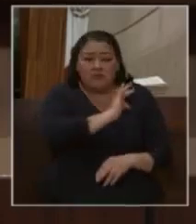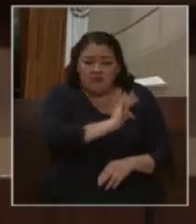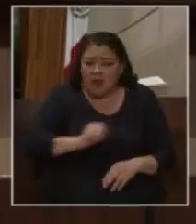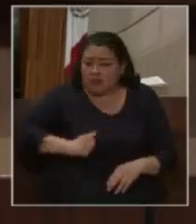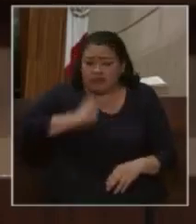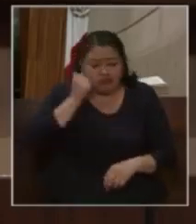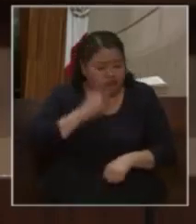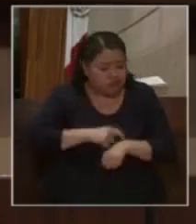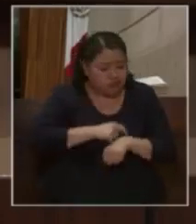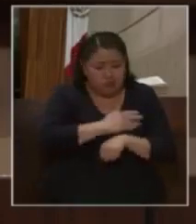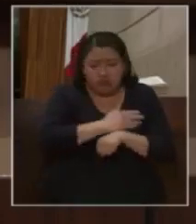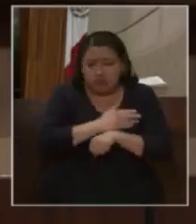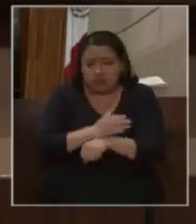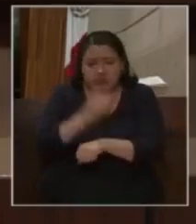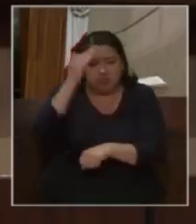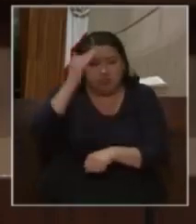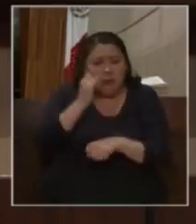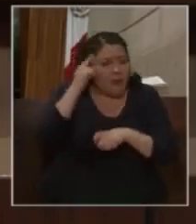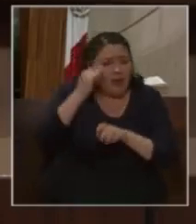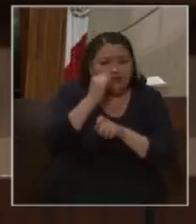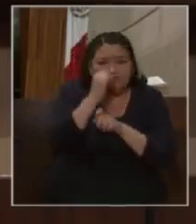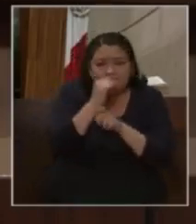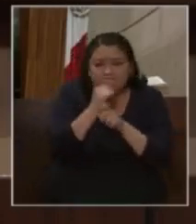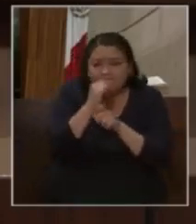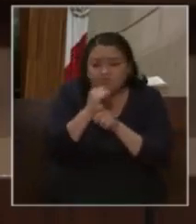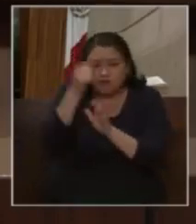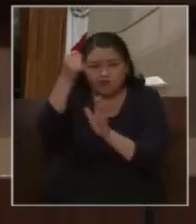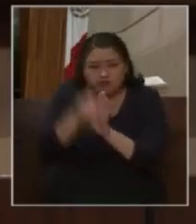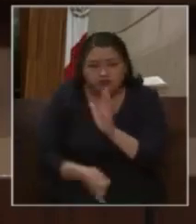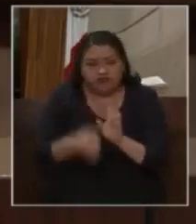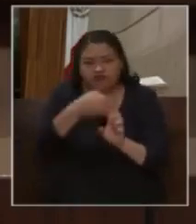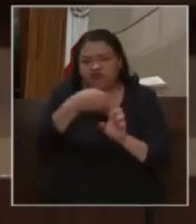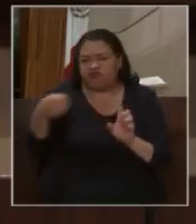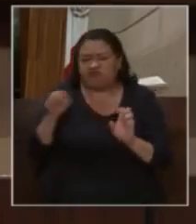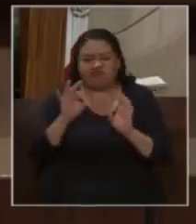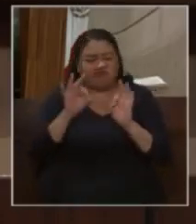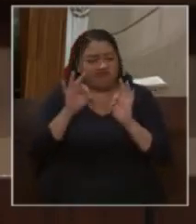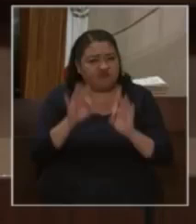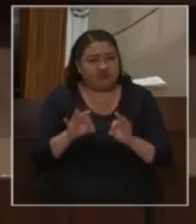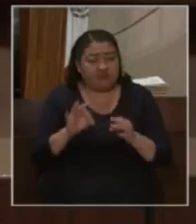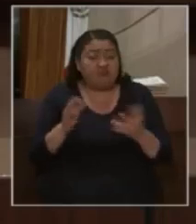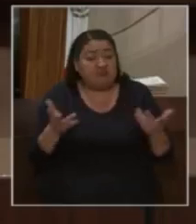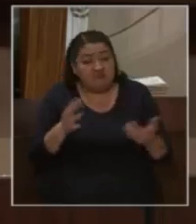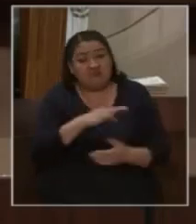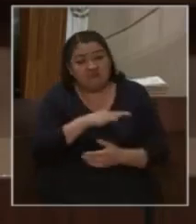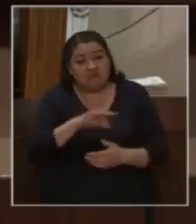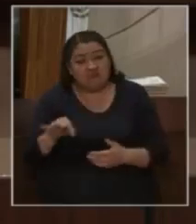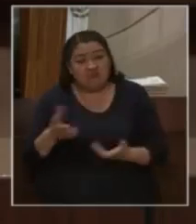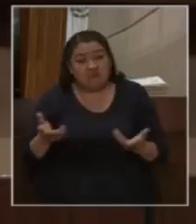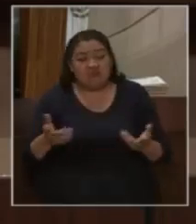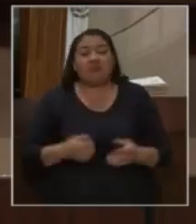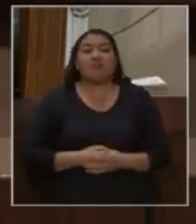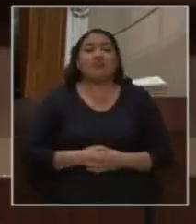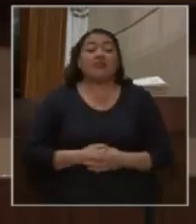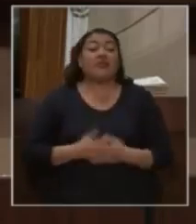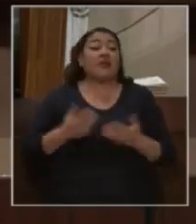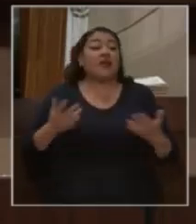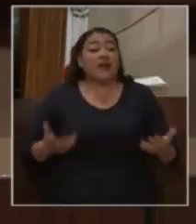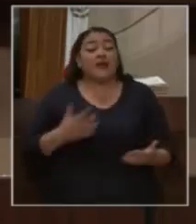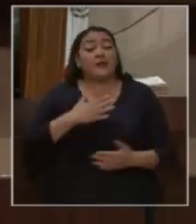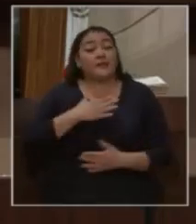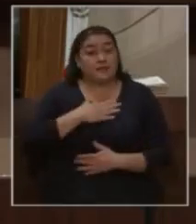tiempo para realizarla de manera exhaustiva y correcta. Y bueno, yo